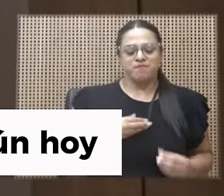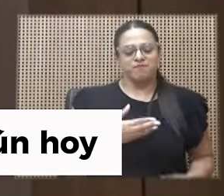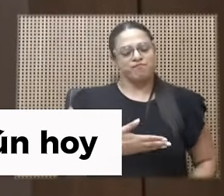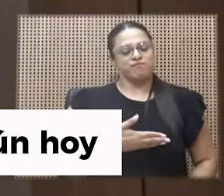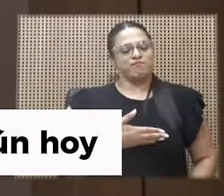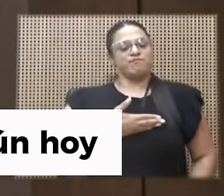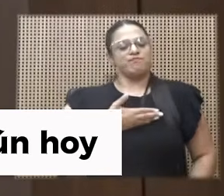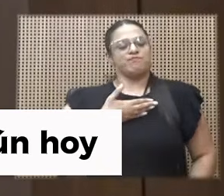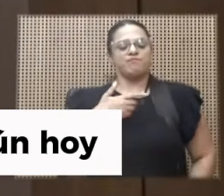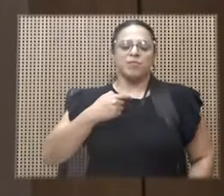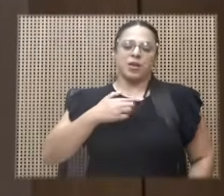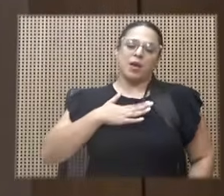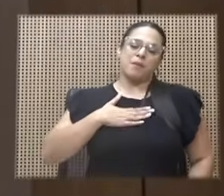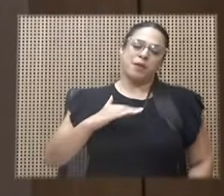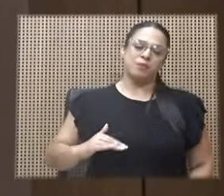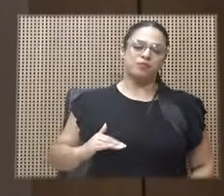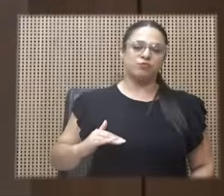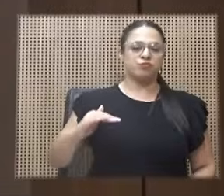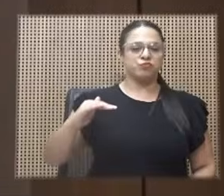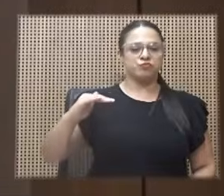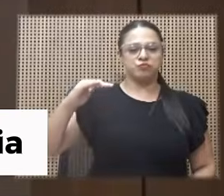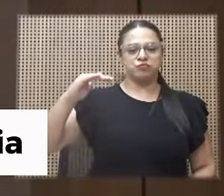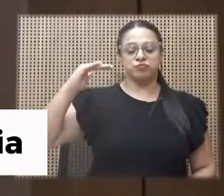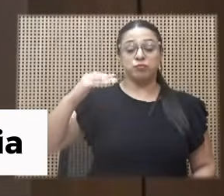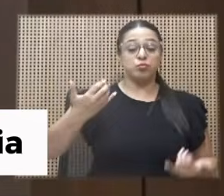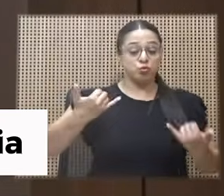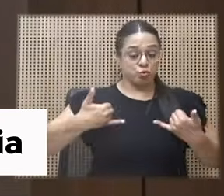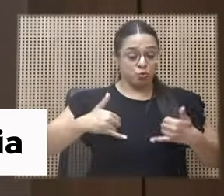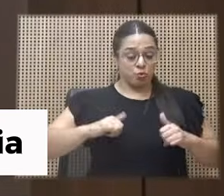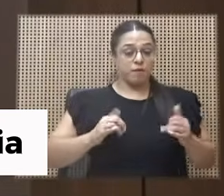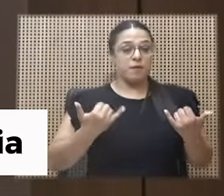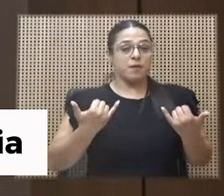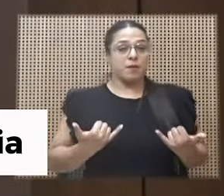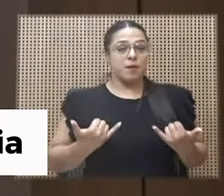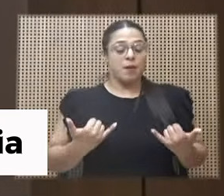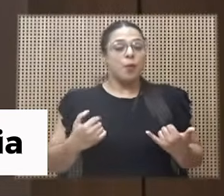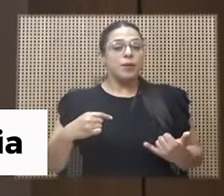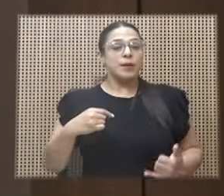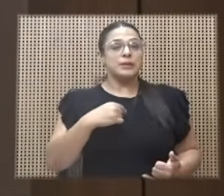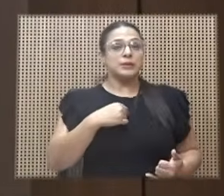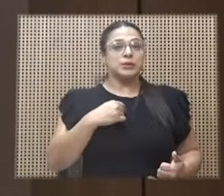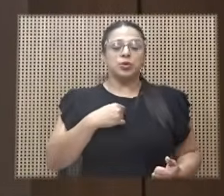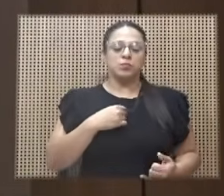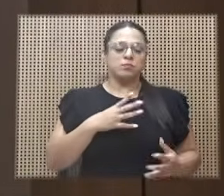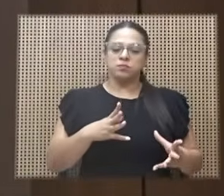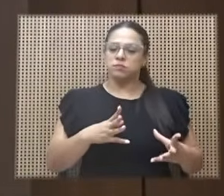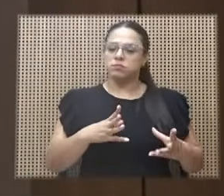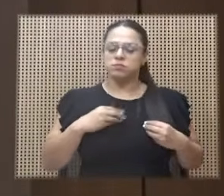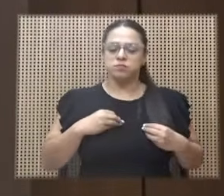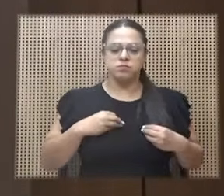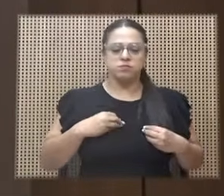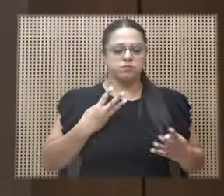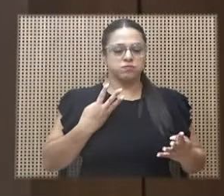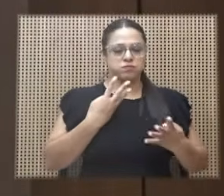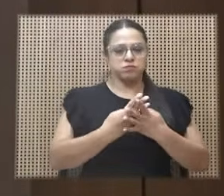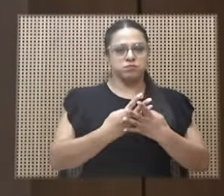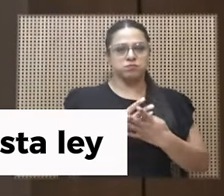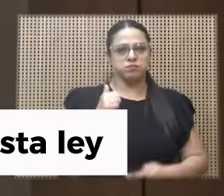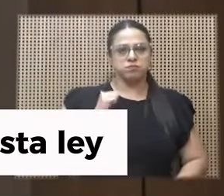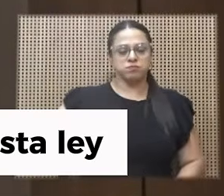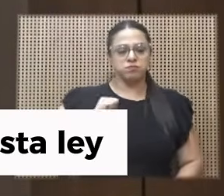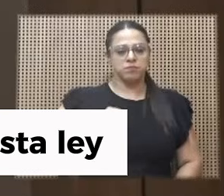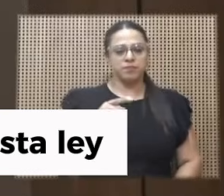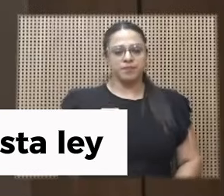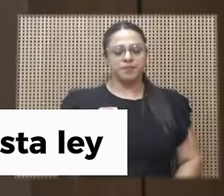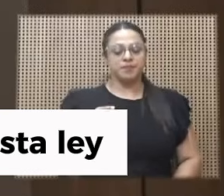existencia. Y aún hoy mantengo mi oposición radical a la privatización carcelaria. Y por eso creo